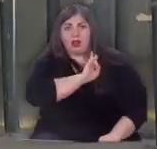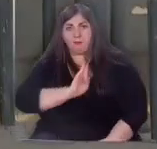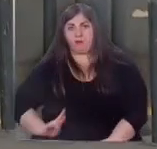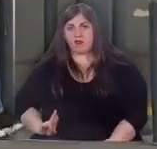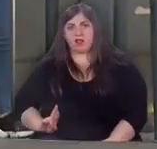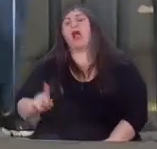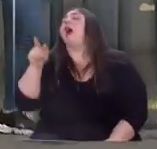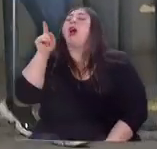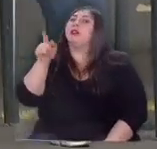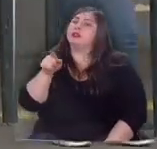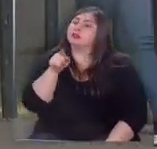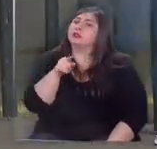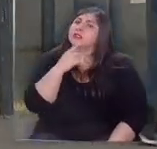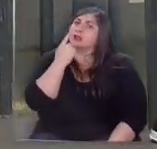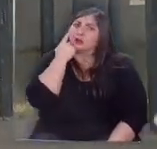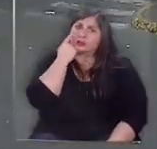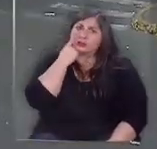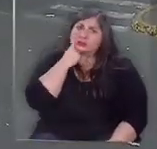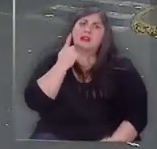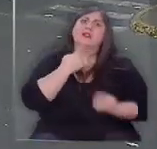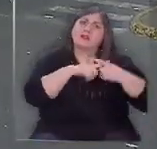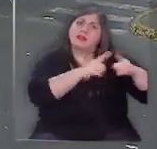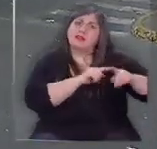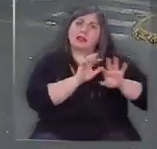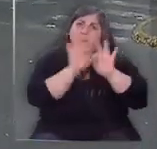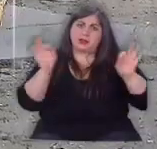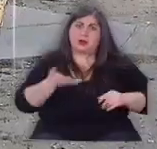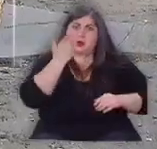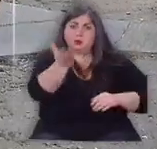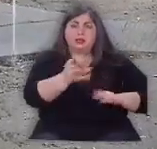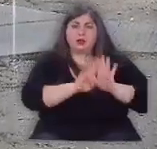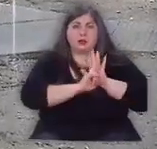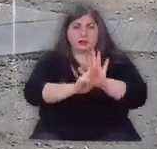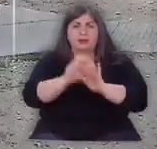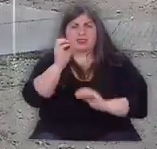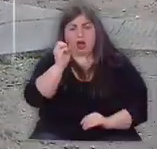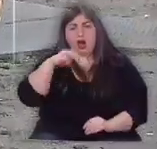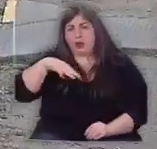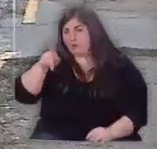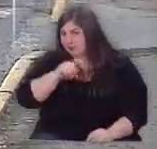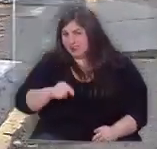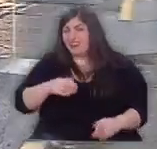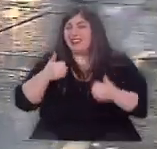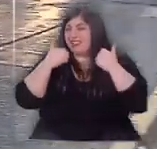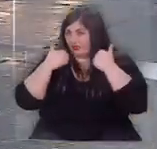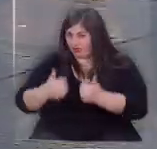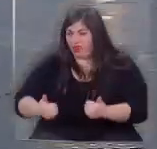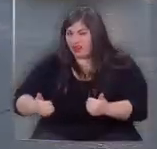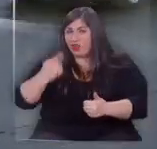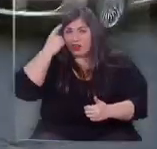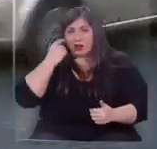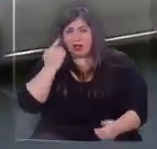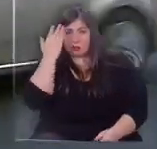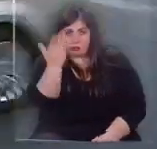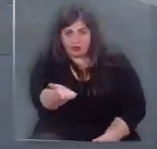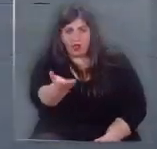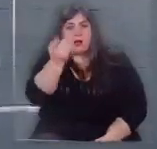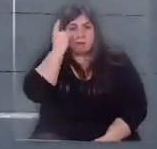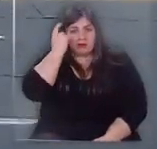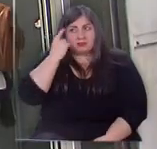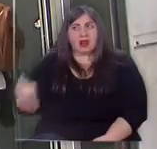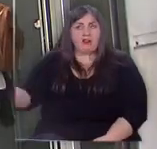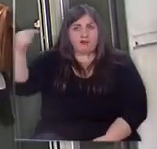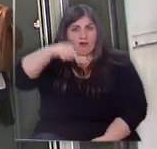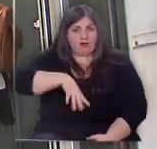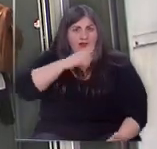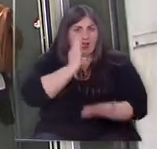importante también conocer la opinión de distintos especialistas. Usted como representante de la OMS, ¿es recomendable, cree usted, pensar en un retorno